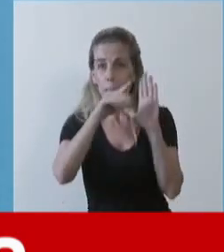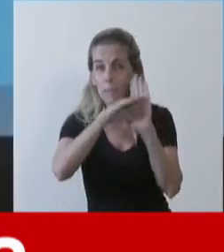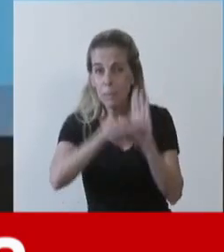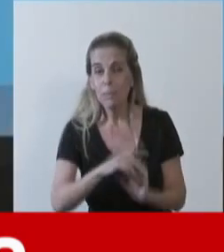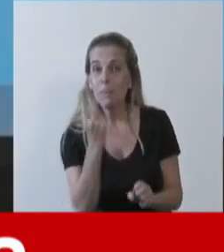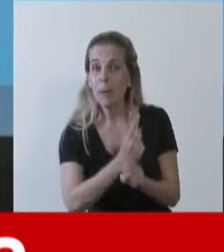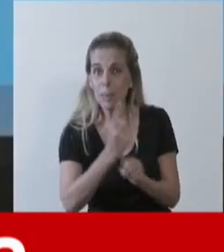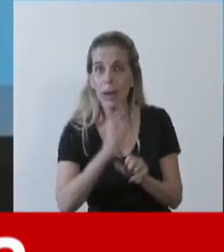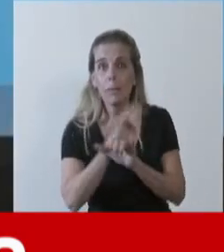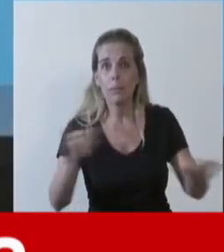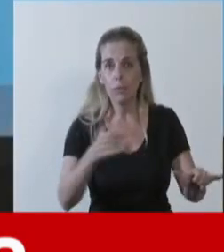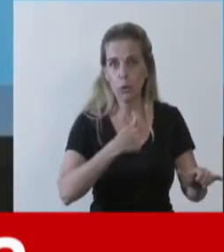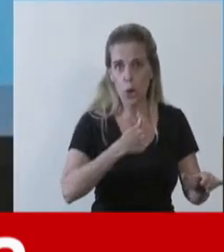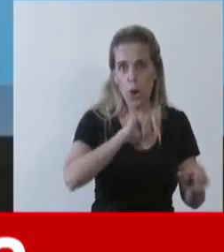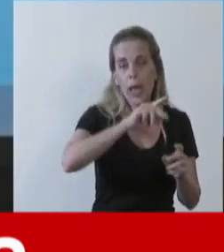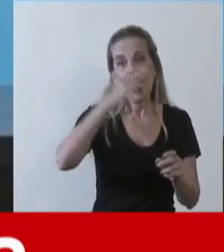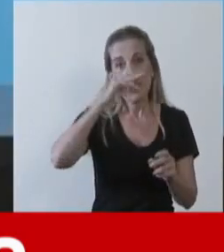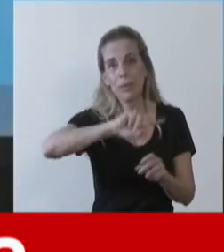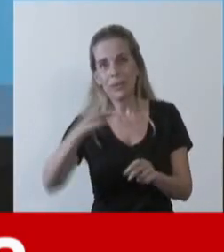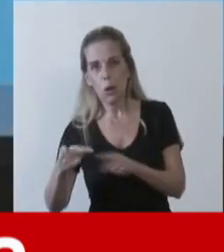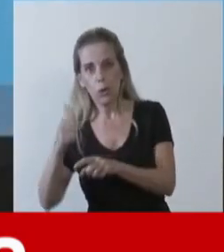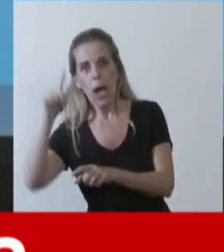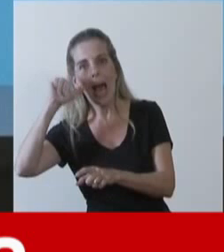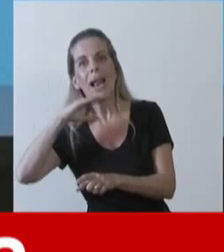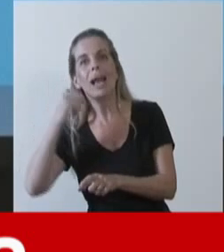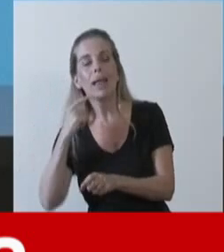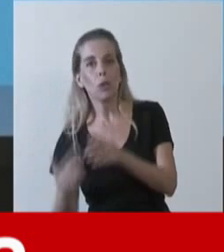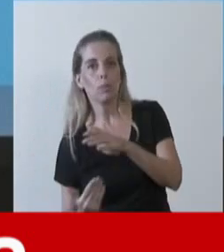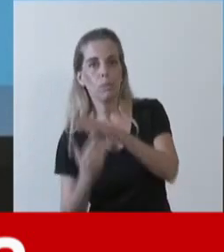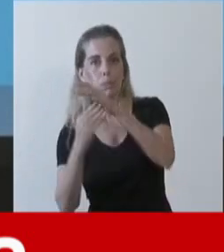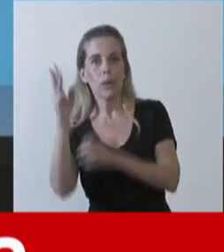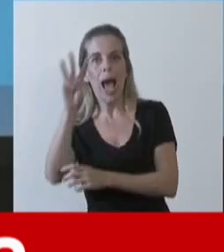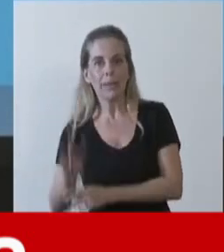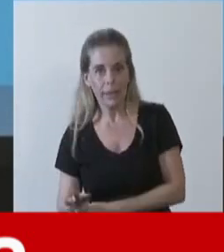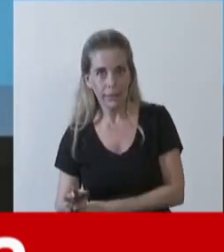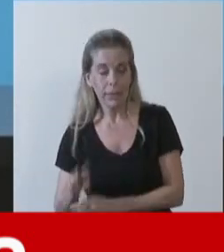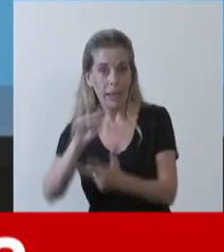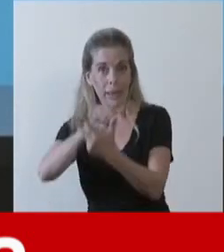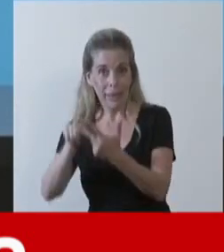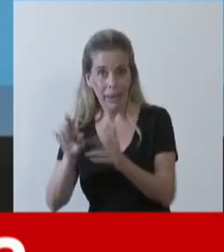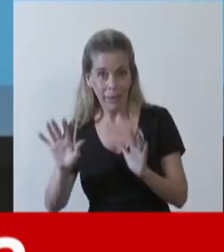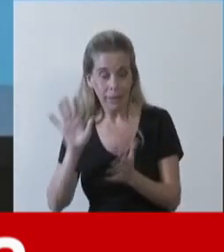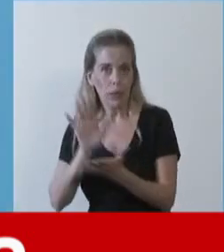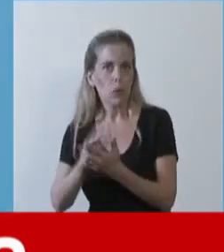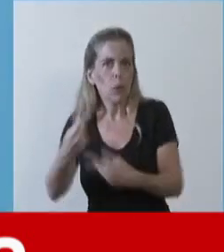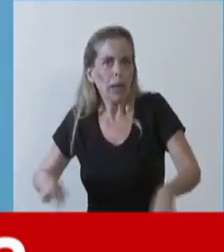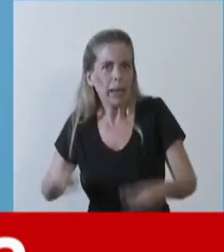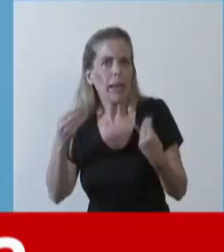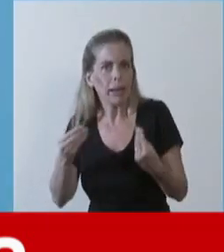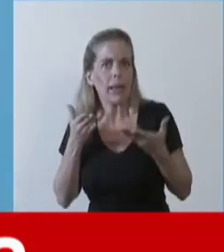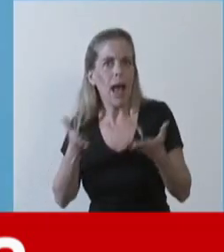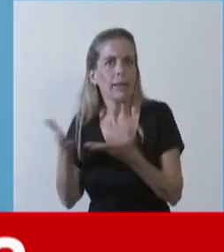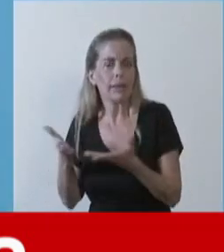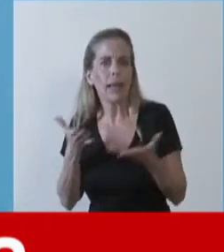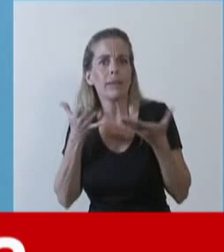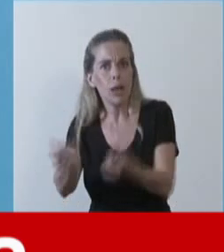yo, luego Alejandro Banoli va a anunciar las otras 3 medidas que tienen que ver con el ANSES. Sobre la asistencia